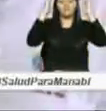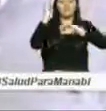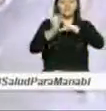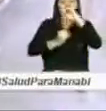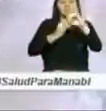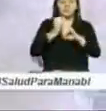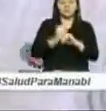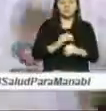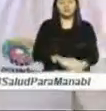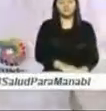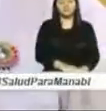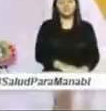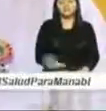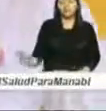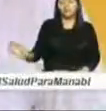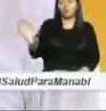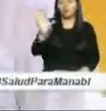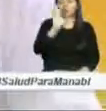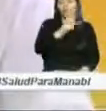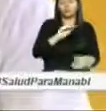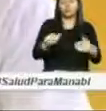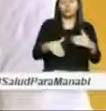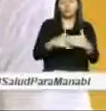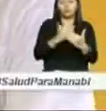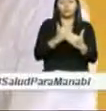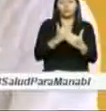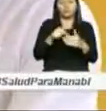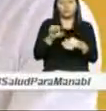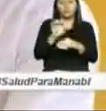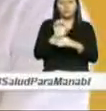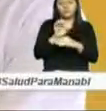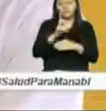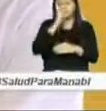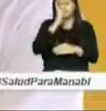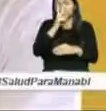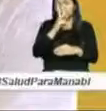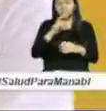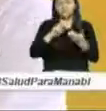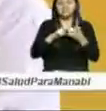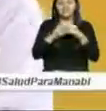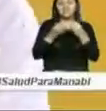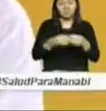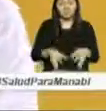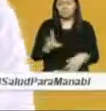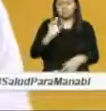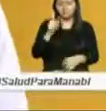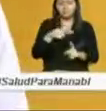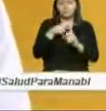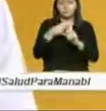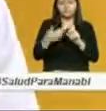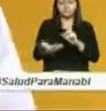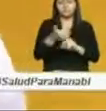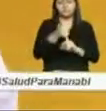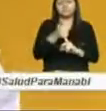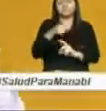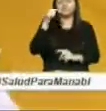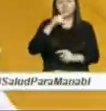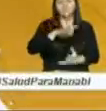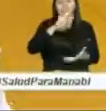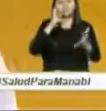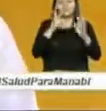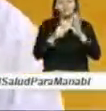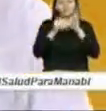Artes Vivas. Todo eso es el nuevo país. Nadie puede negar los éxitos de la Revolución Ciudadana,